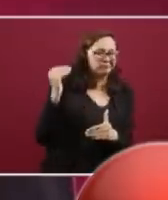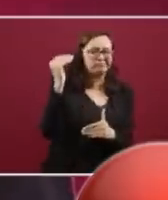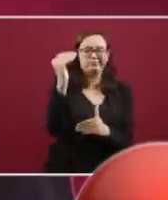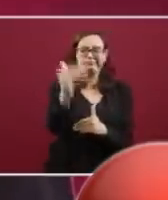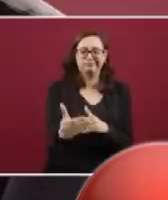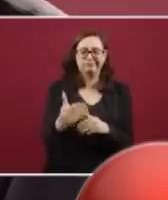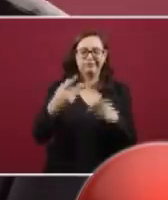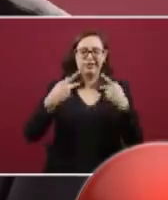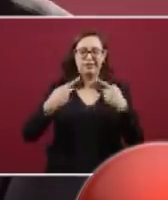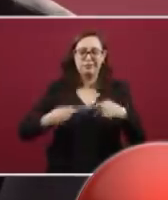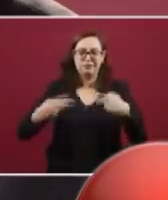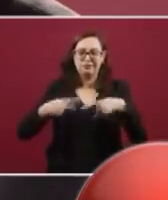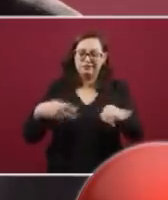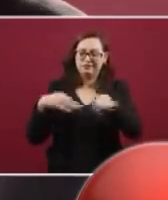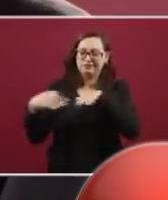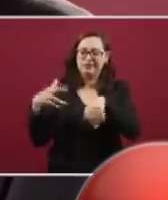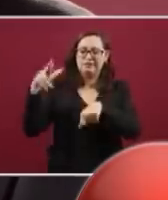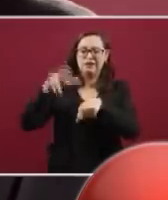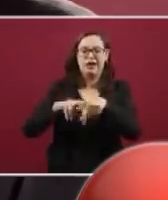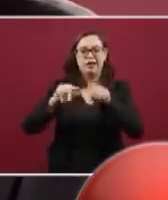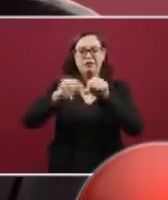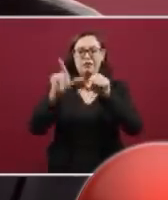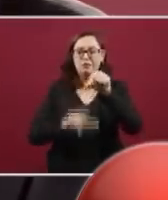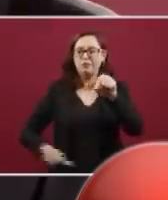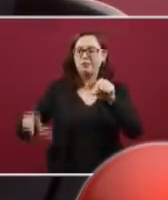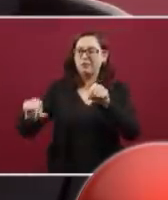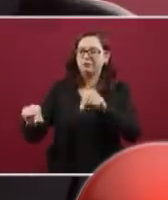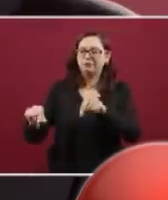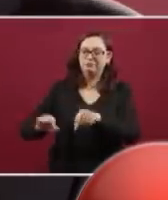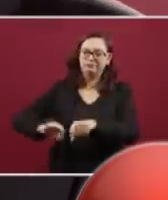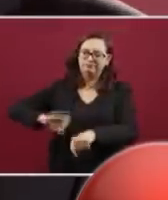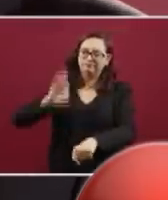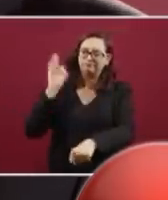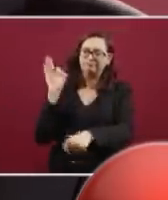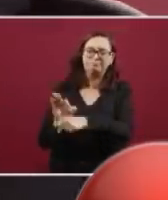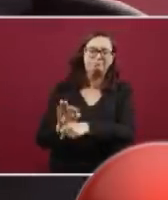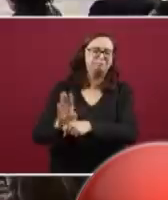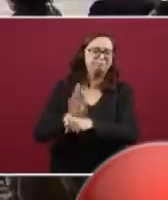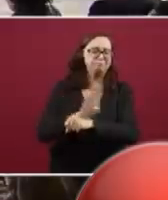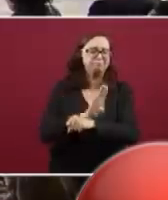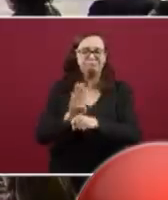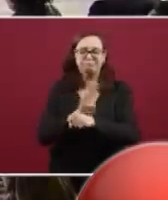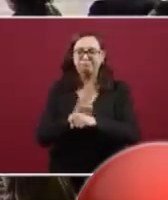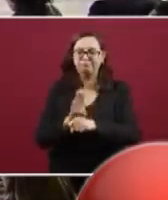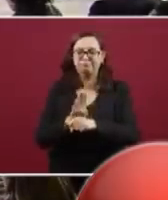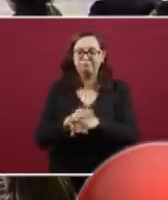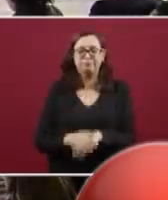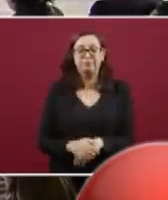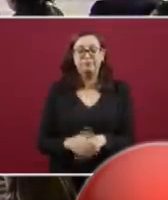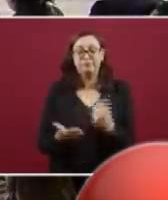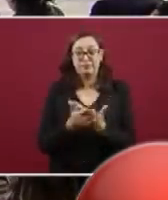trabajadores de México. Y le he pedido a Zoé